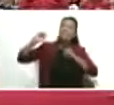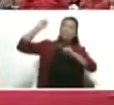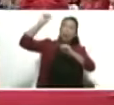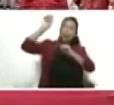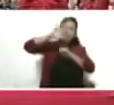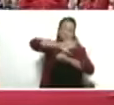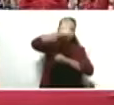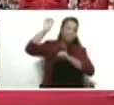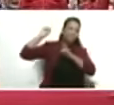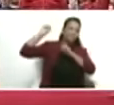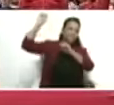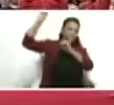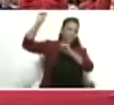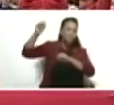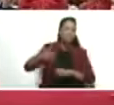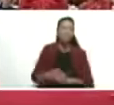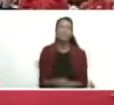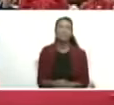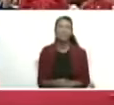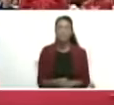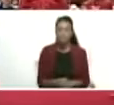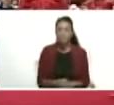Chávez!